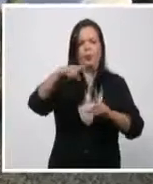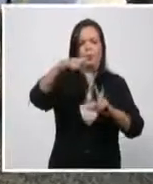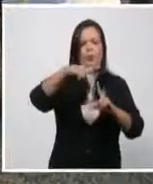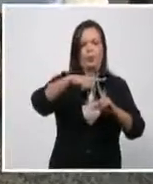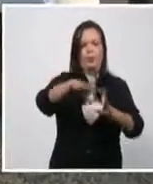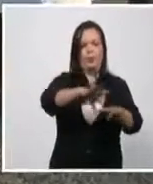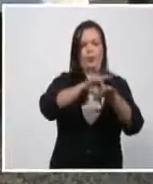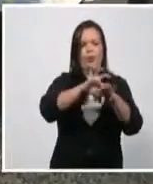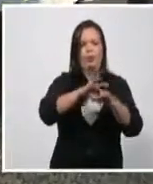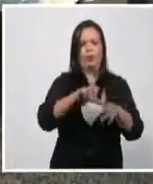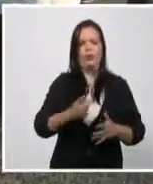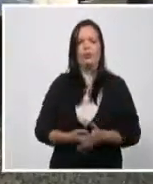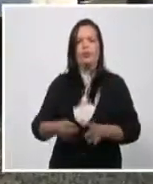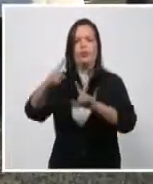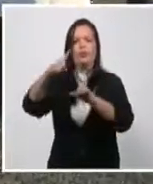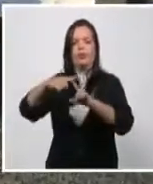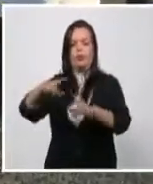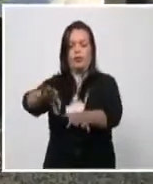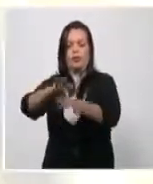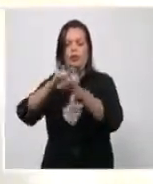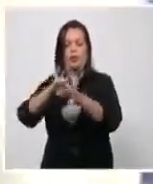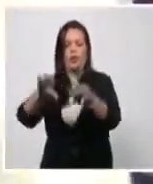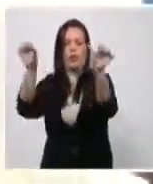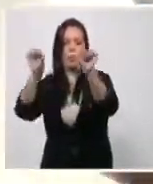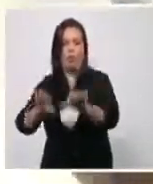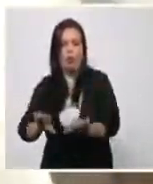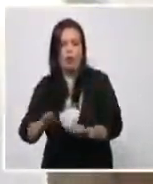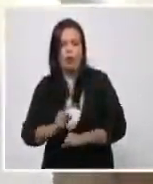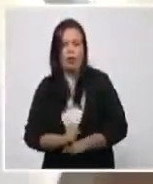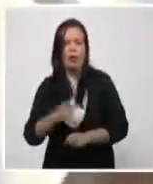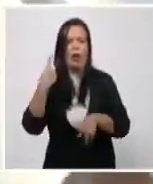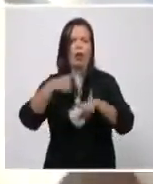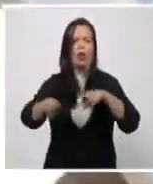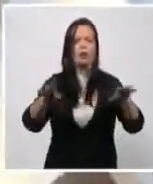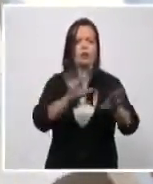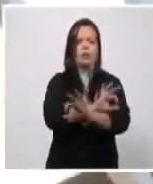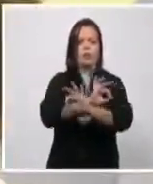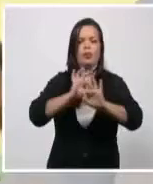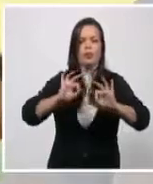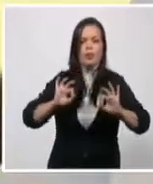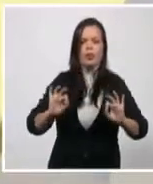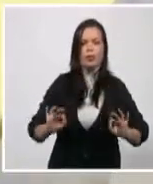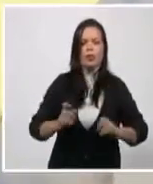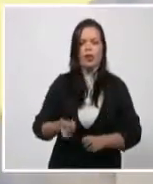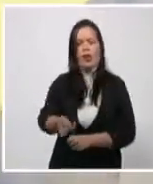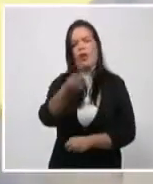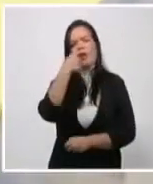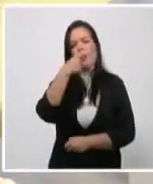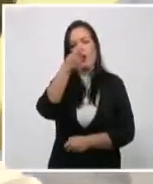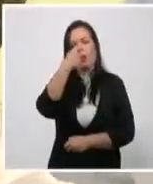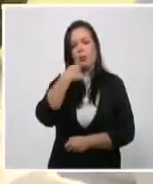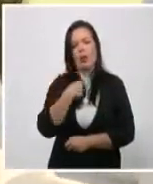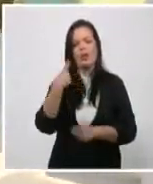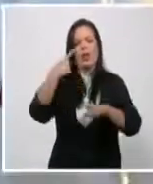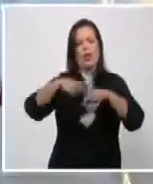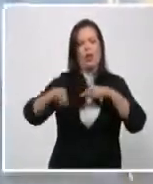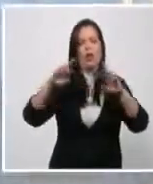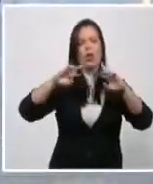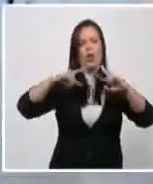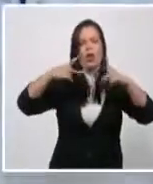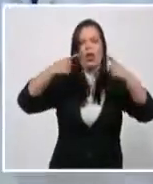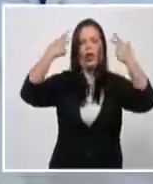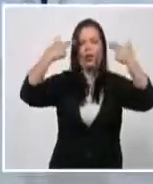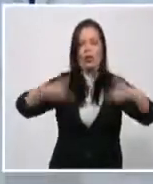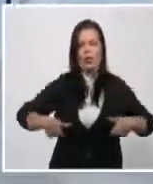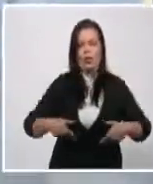intermedia, emergencias, higiene y epidemiología, farmacia y medicina física y rehabilitación. Sin